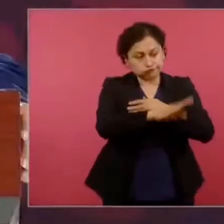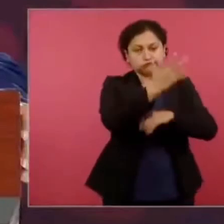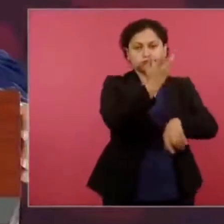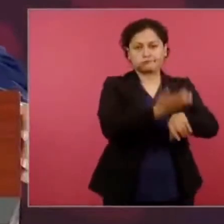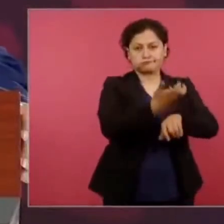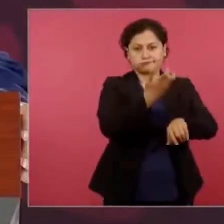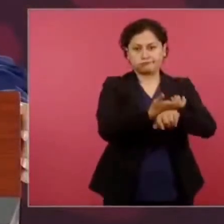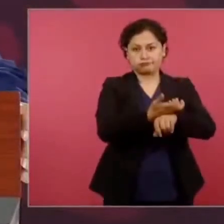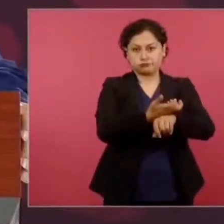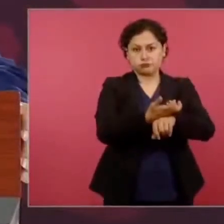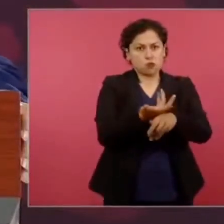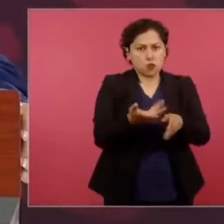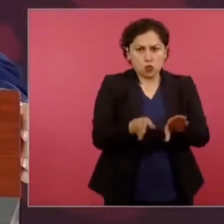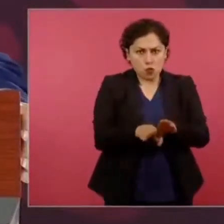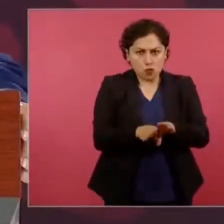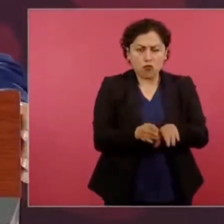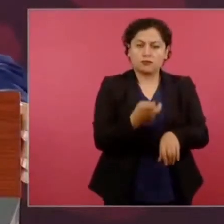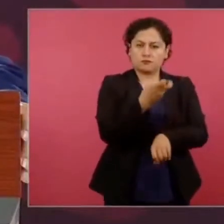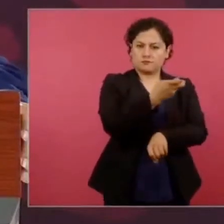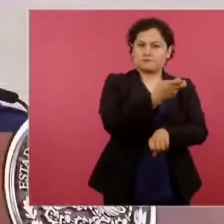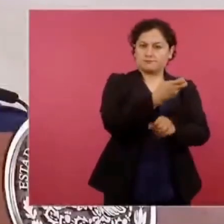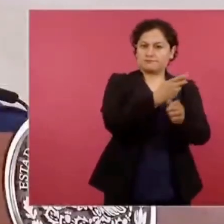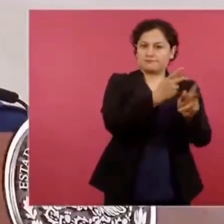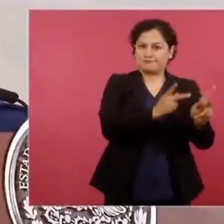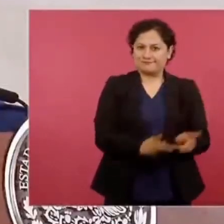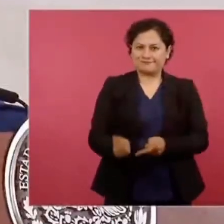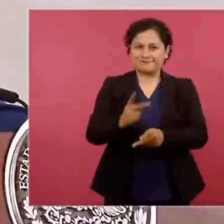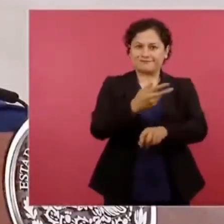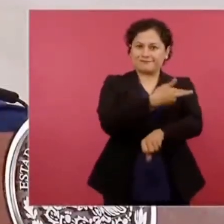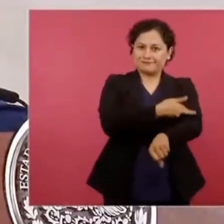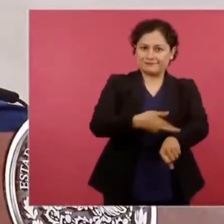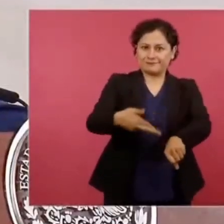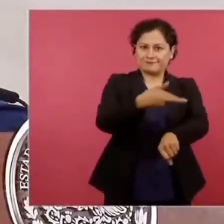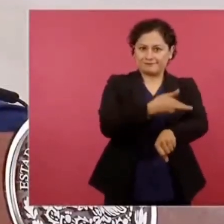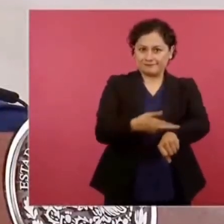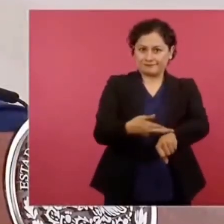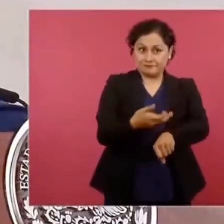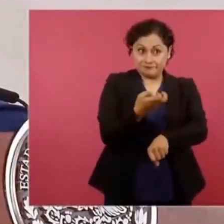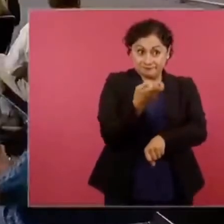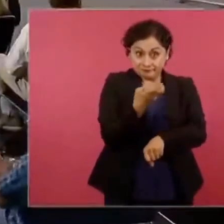Unidos. Eso no existía antes.